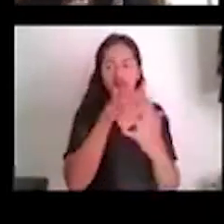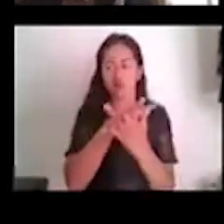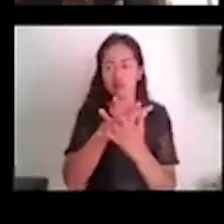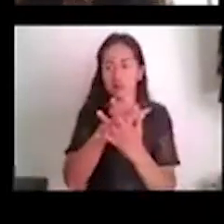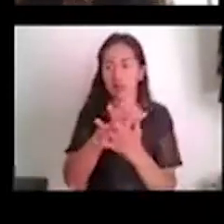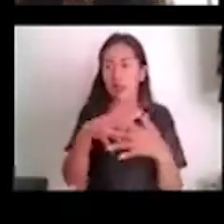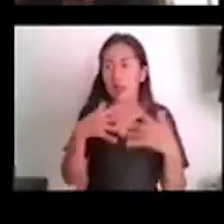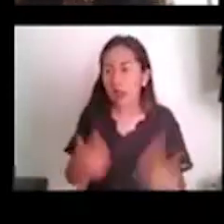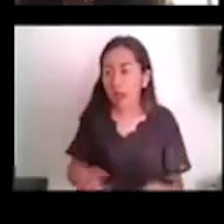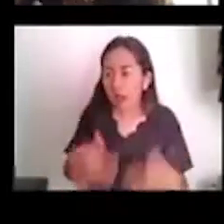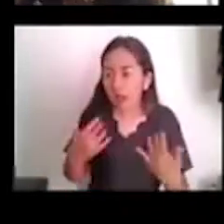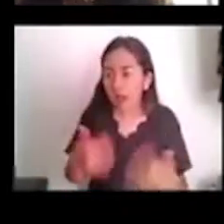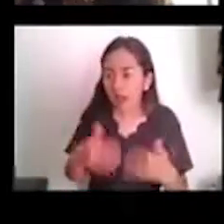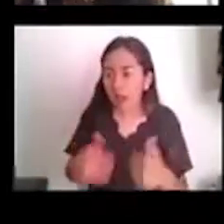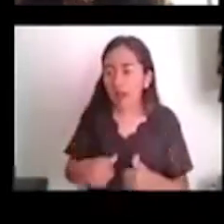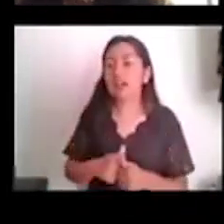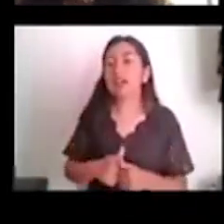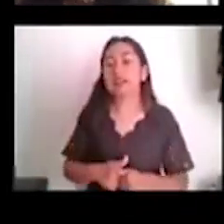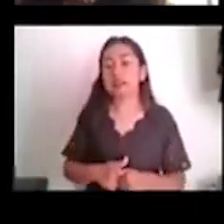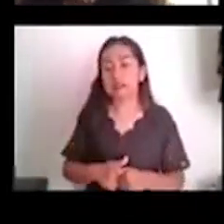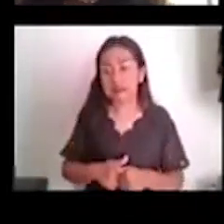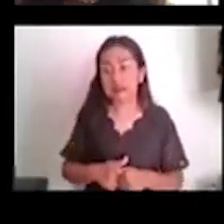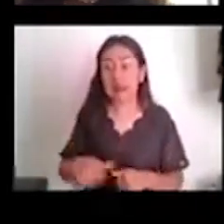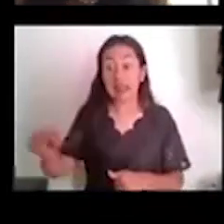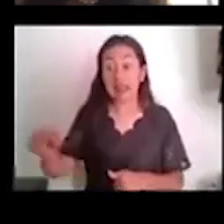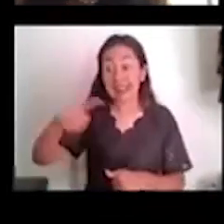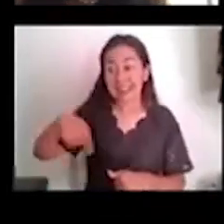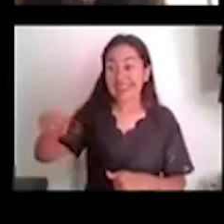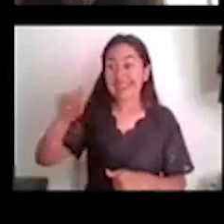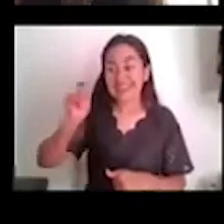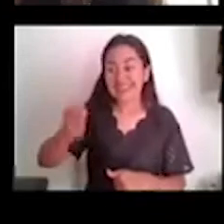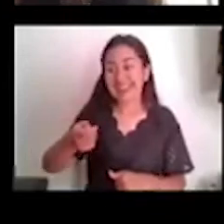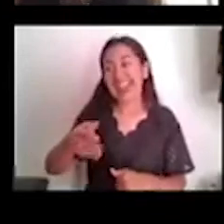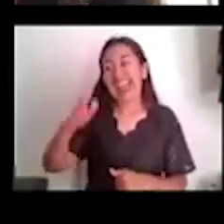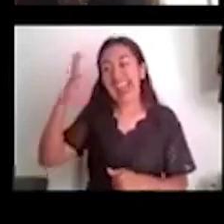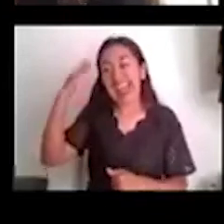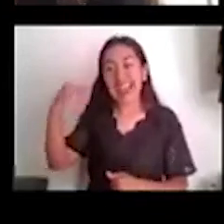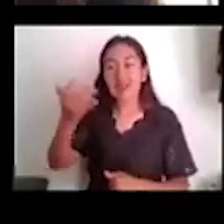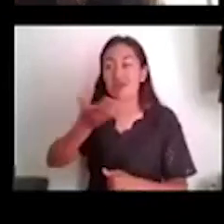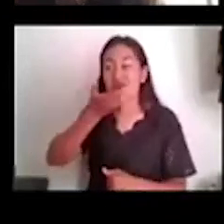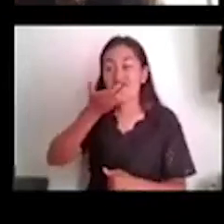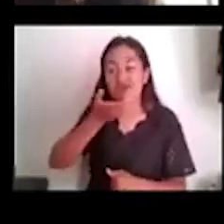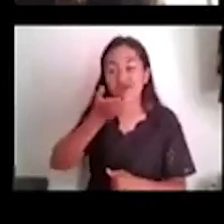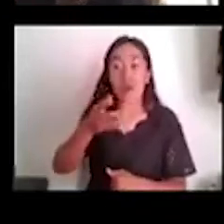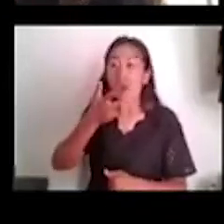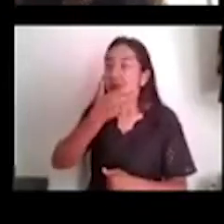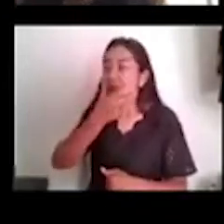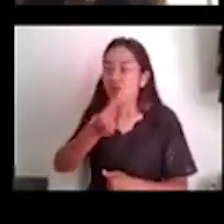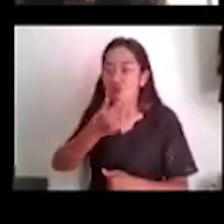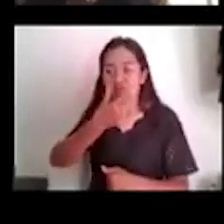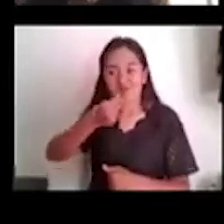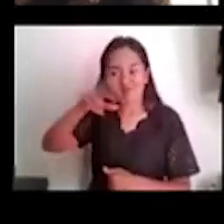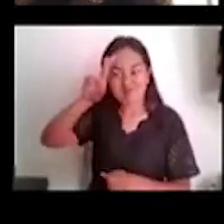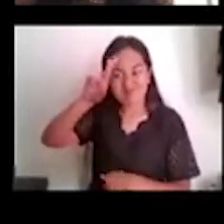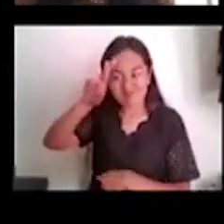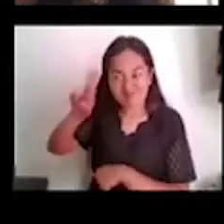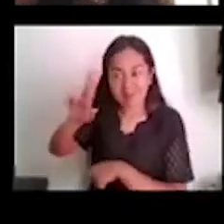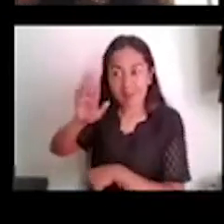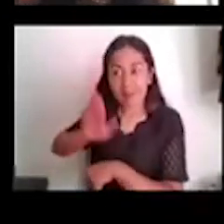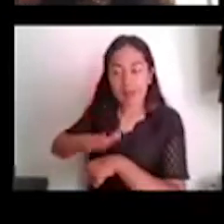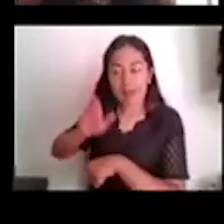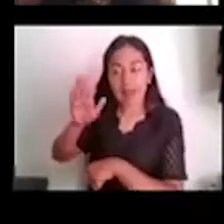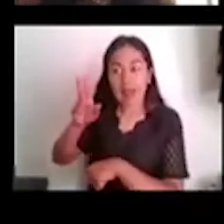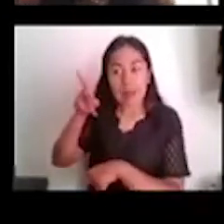paternalista, donde el culto a la masculinidad es muy fuerte, esto es un ejemplo de cómo las